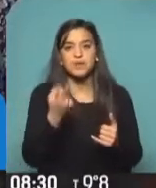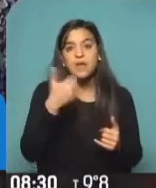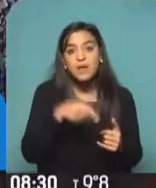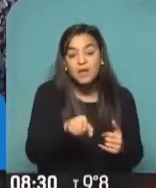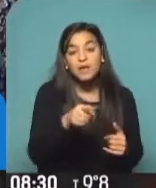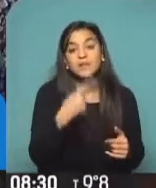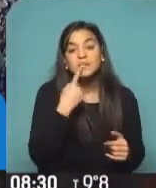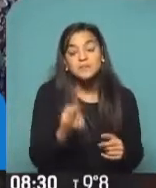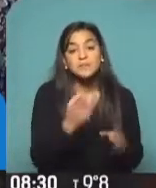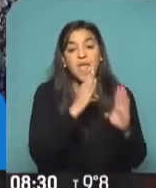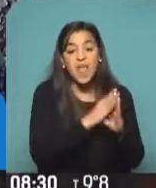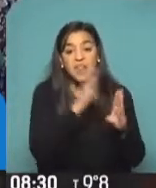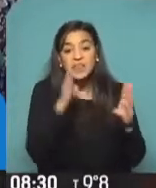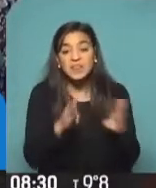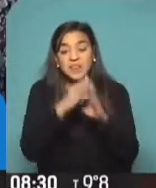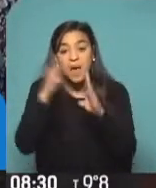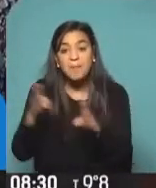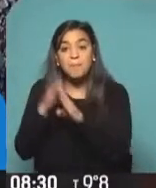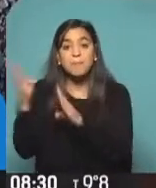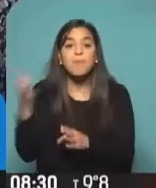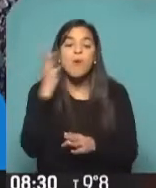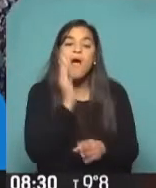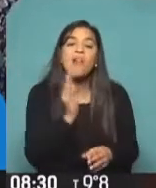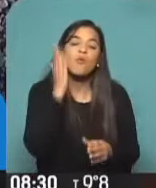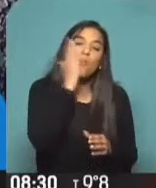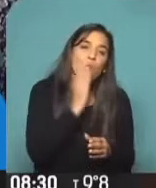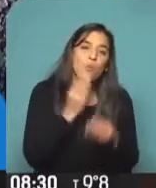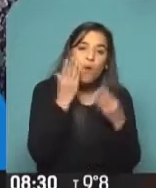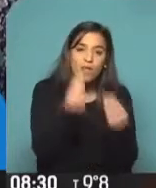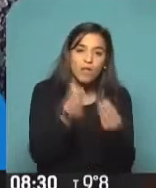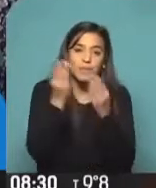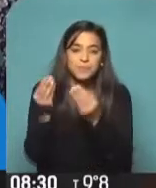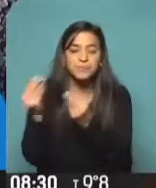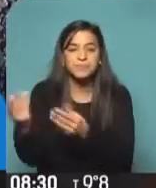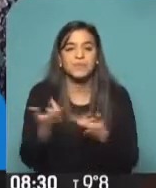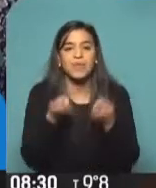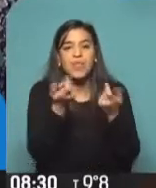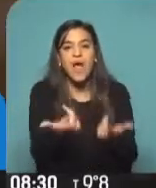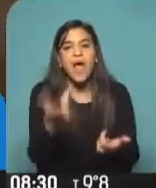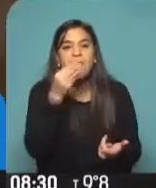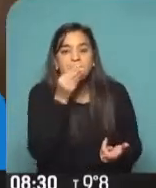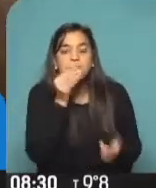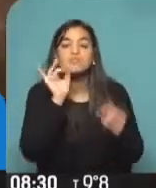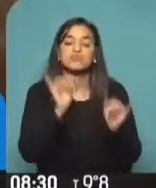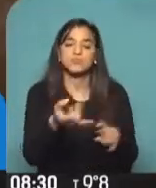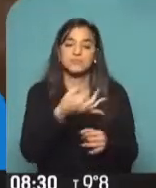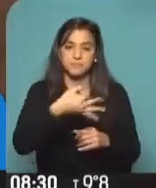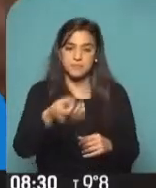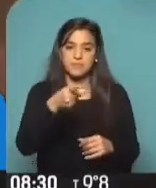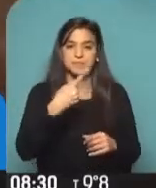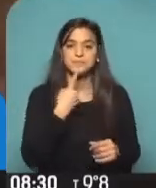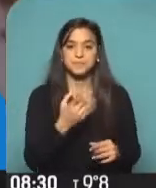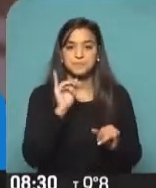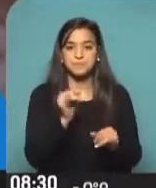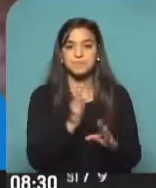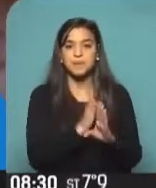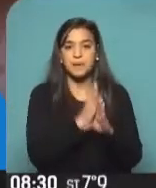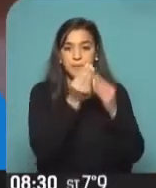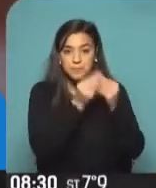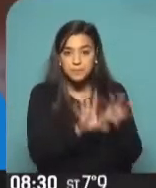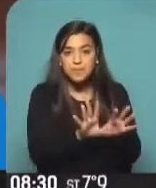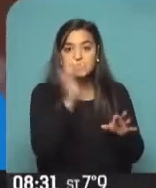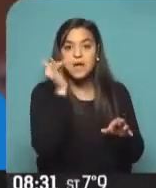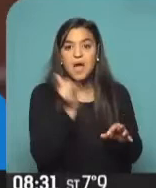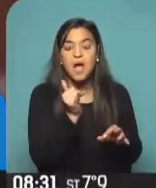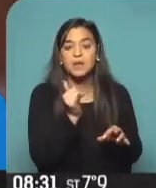que cada etapa además tiene un fin solidario no los automovilistas hacen un aporte de alimentos exacto esto tiene desde el inicio tenemos